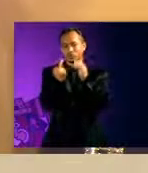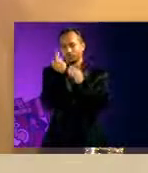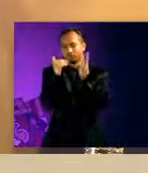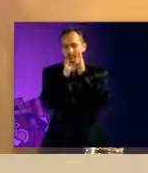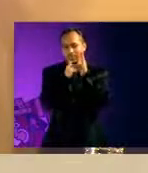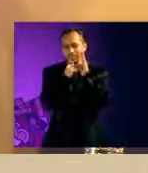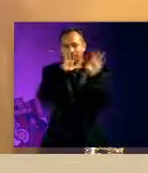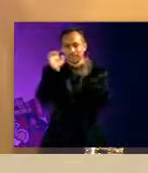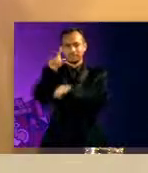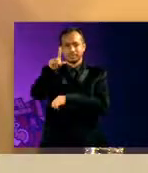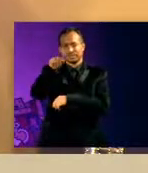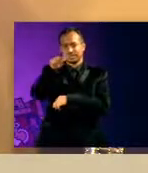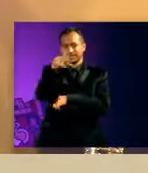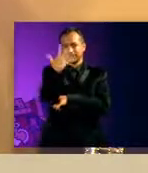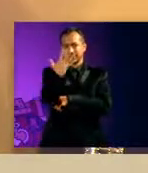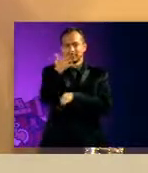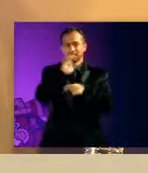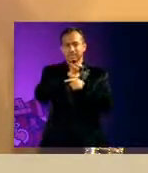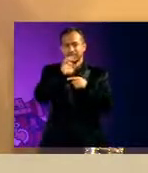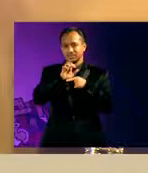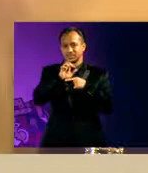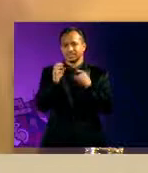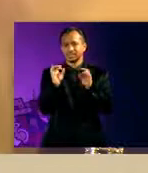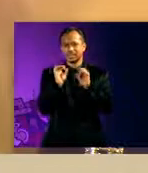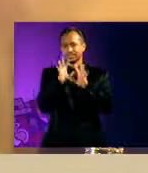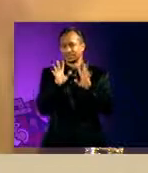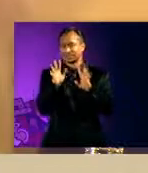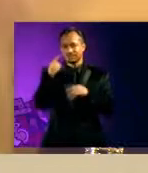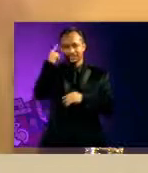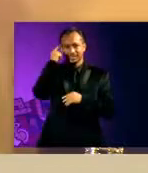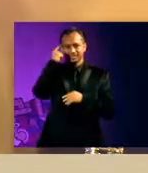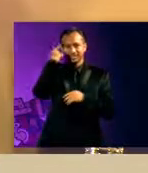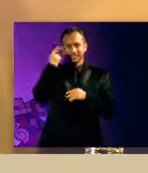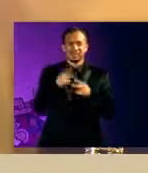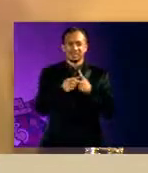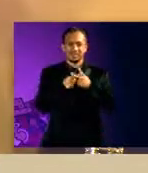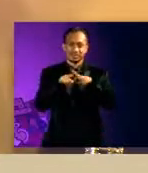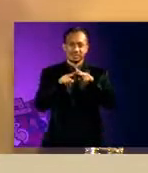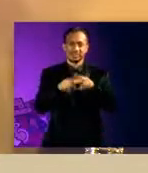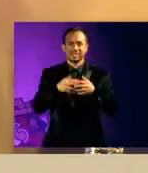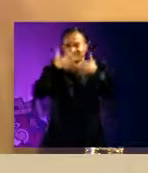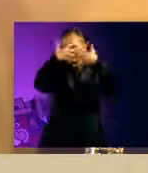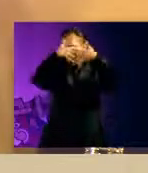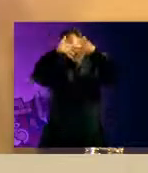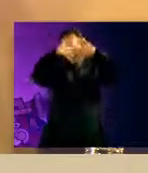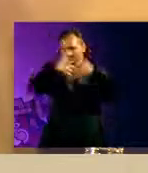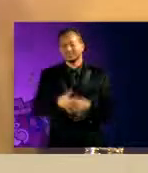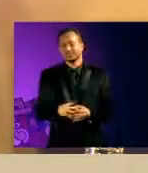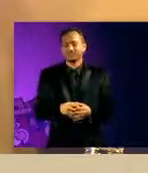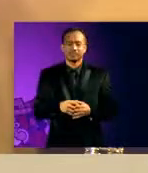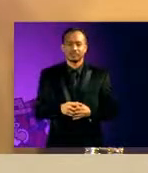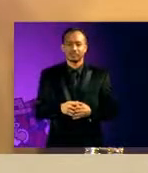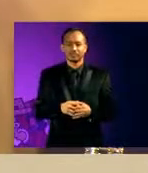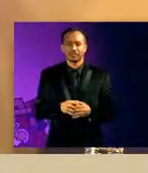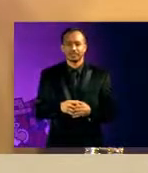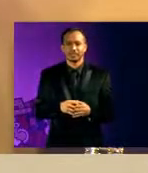suena una fanfarria no sobre todo si estoy inseguro y